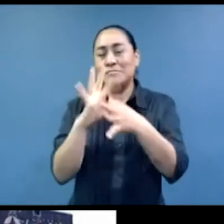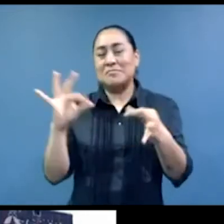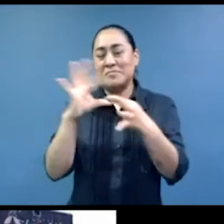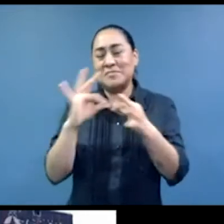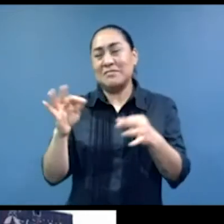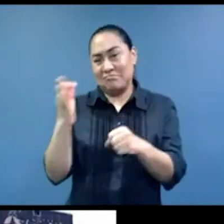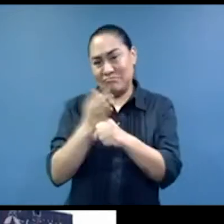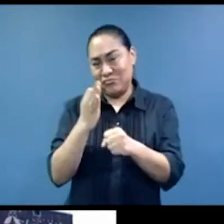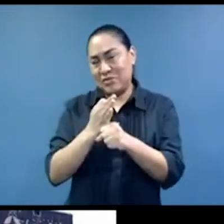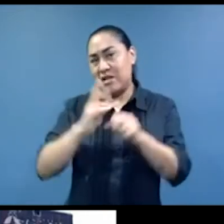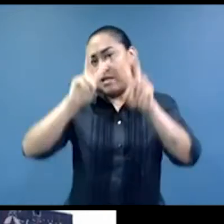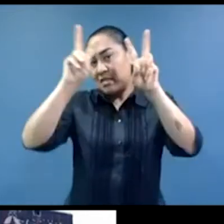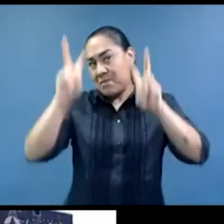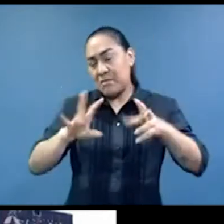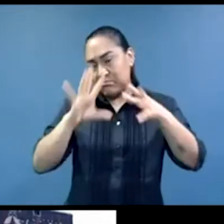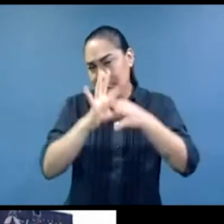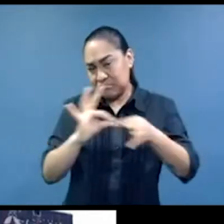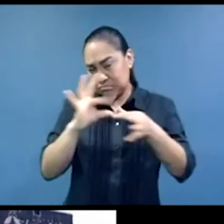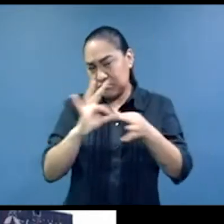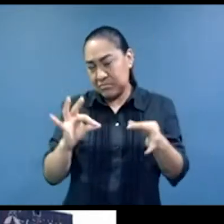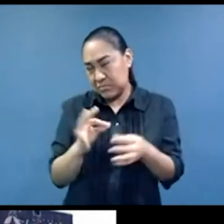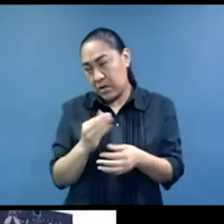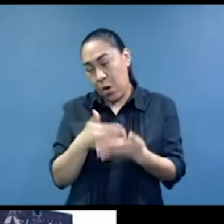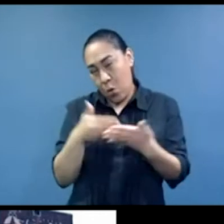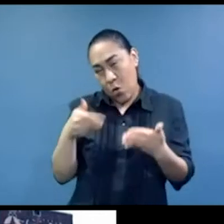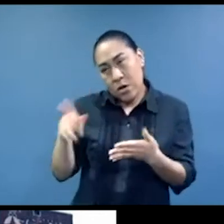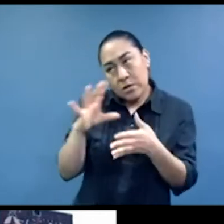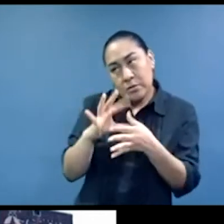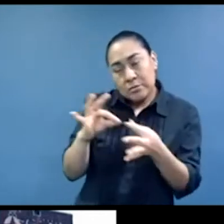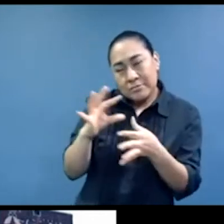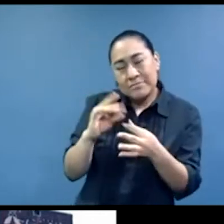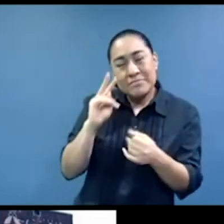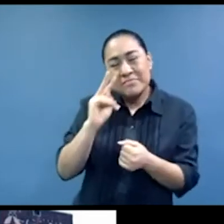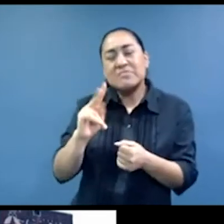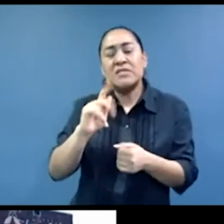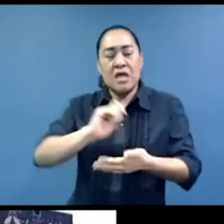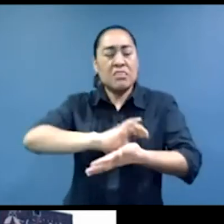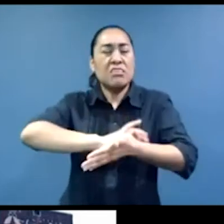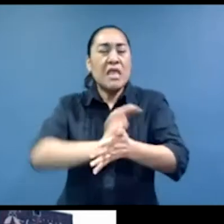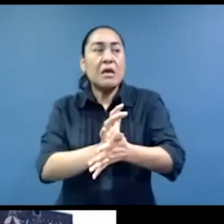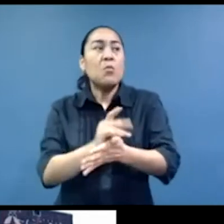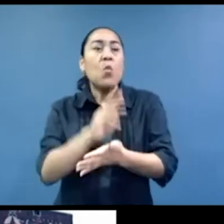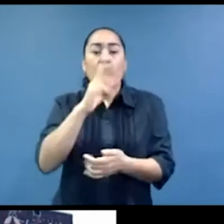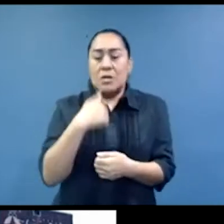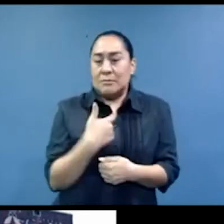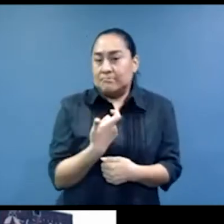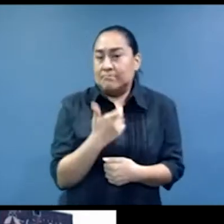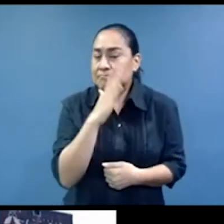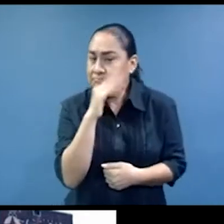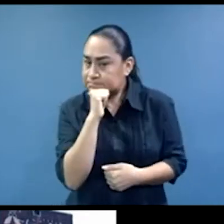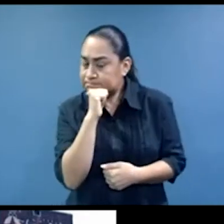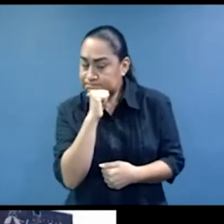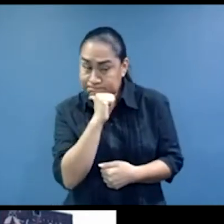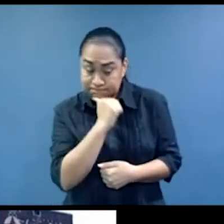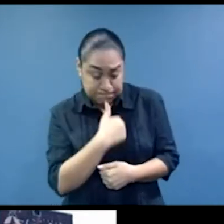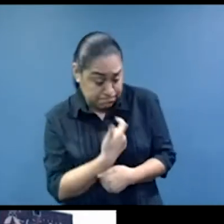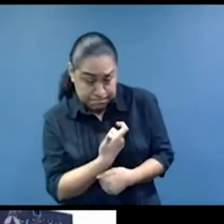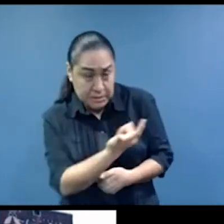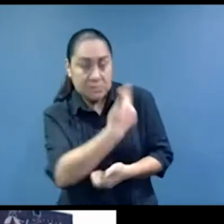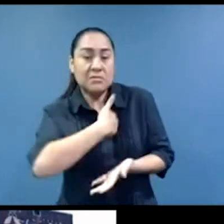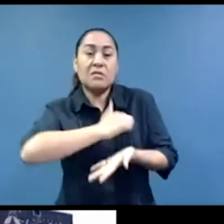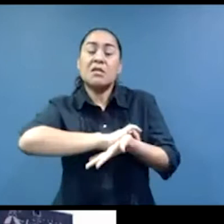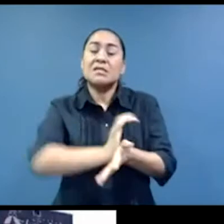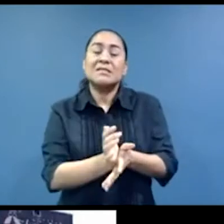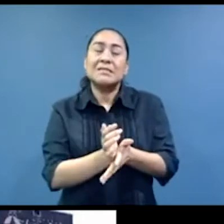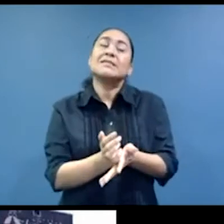comenta. Esta situación que nos comenta de discriminación por recursos, ¿no? Que creo que además es un tema que también se